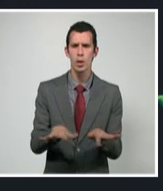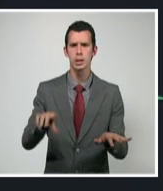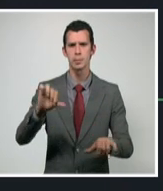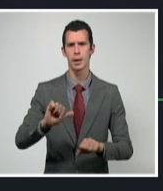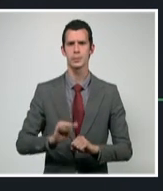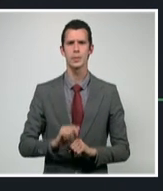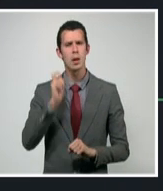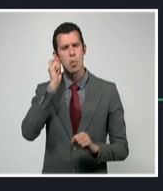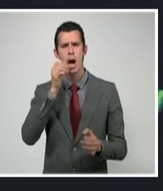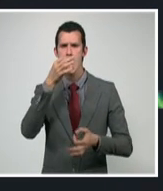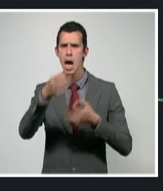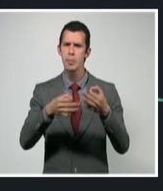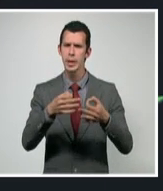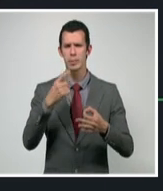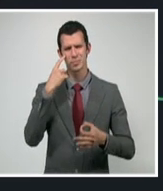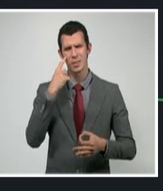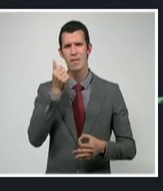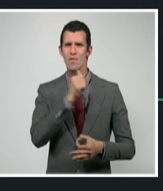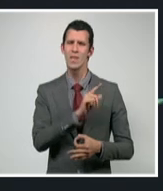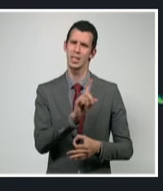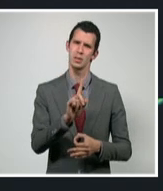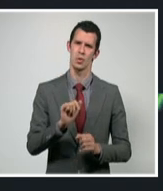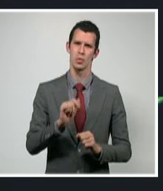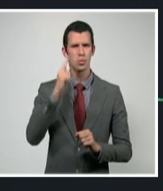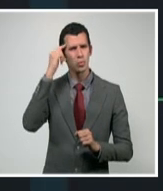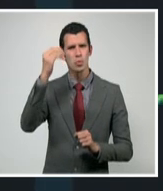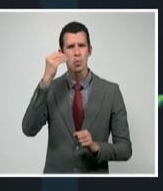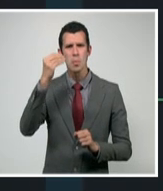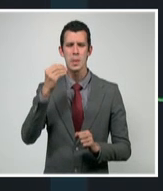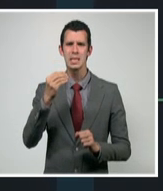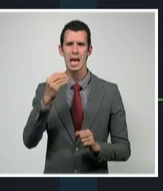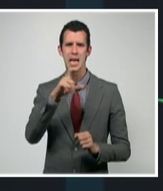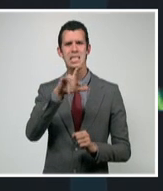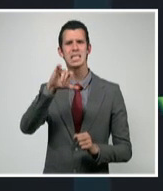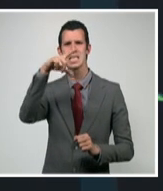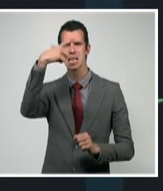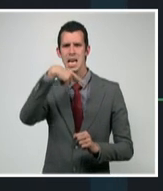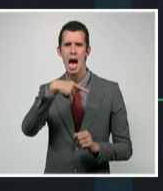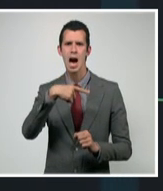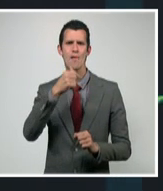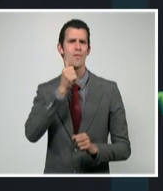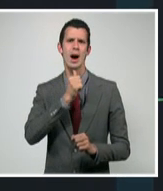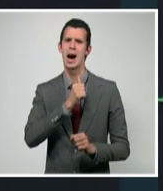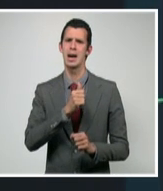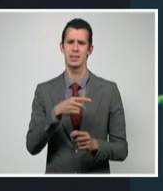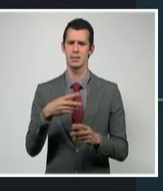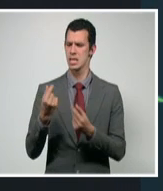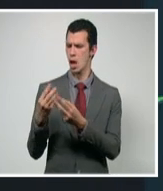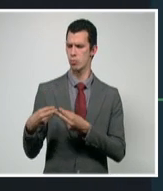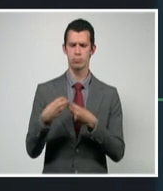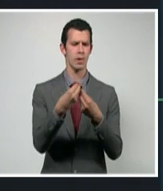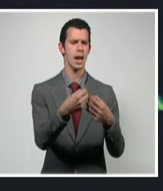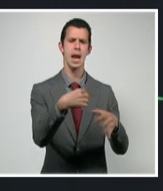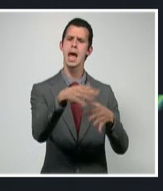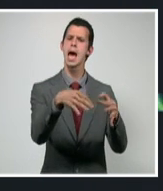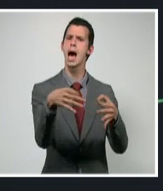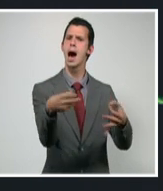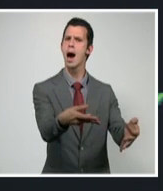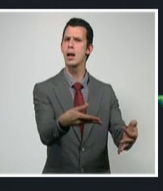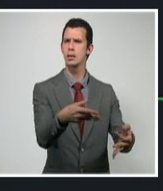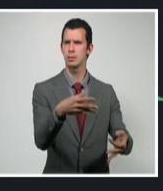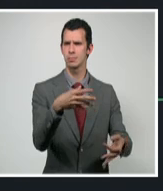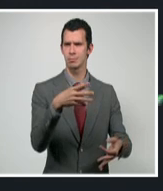de Inteligencia, la CIA o cualquier otra agencia norteamericana va a entregar un cheque al portador. Ni siquiera lo hace el Departamento de Estado.